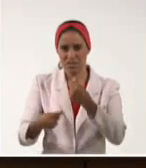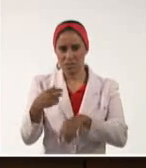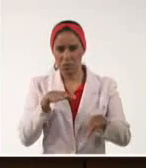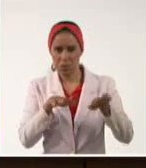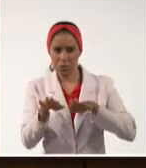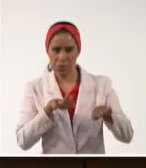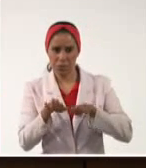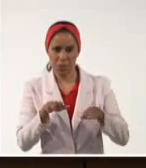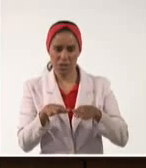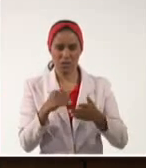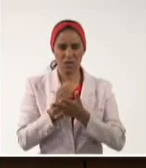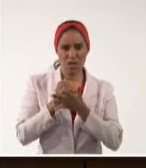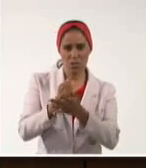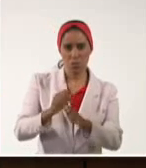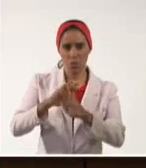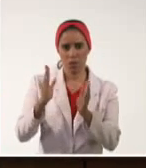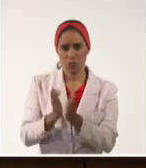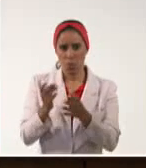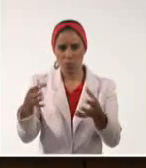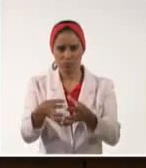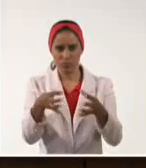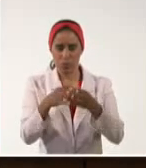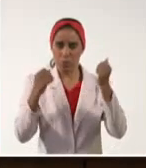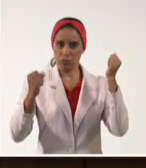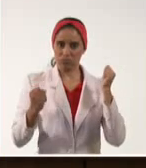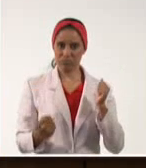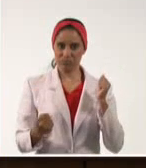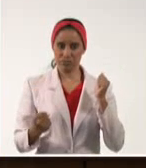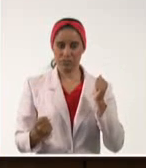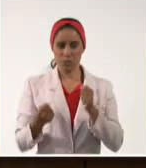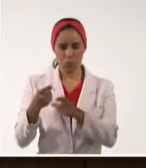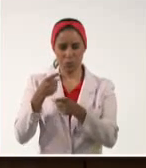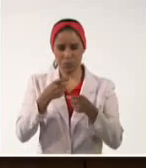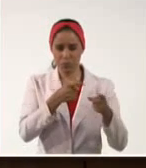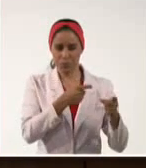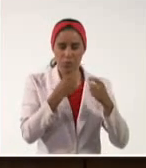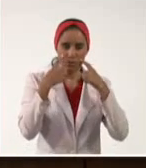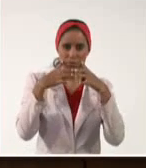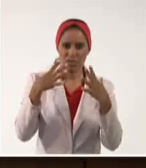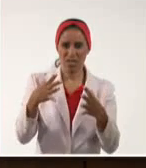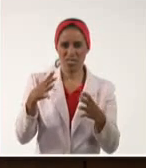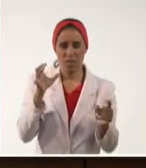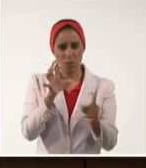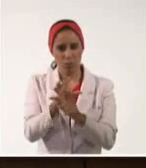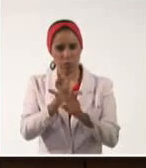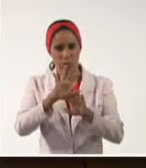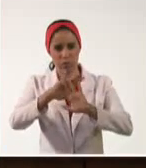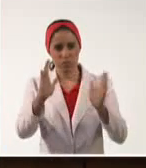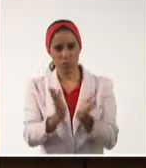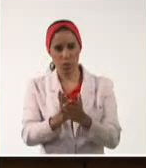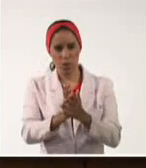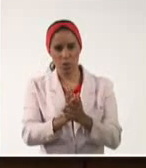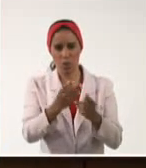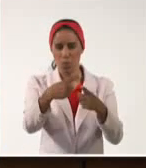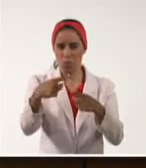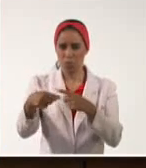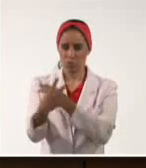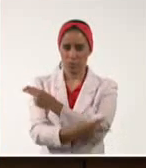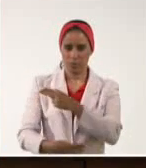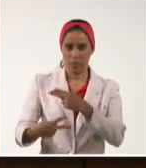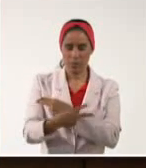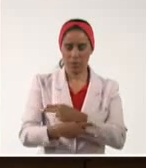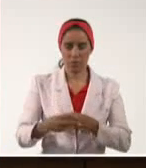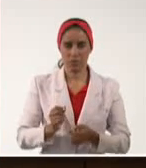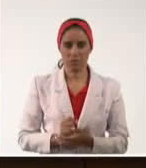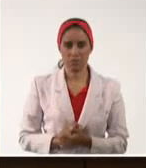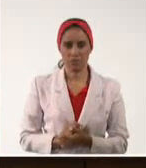apoyo logístico a grupos armados que desbordan mensajes de violencia por todos los medios a su alcance.